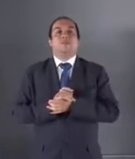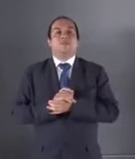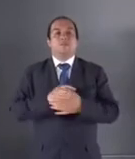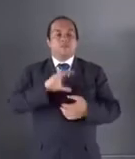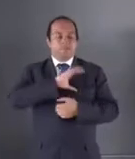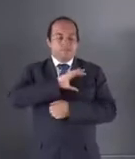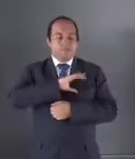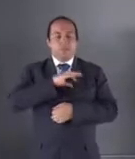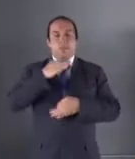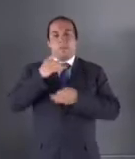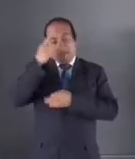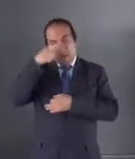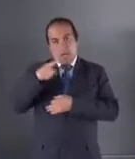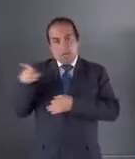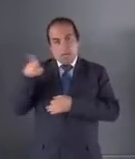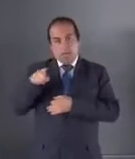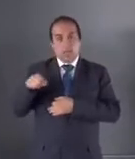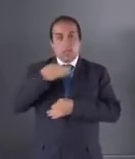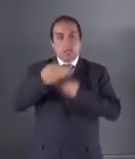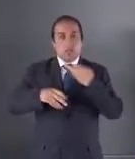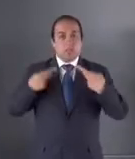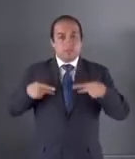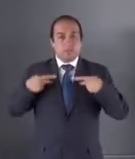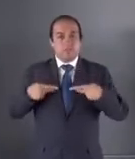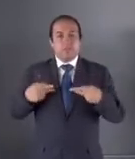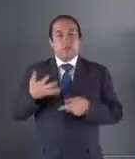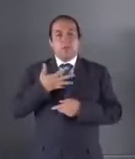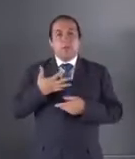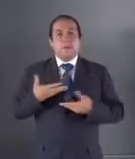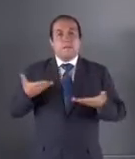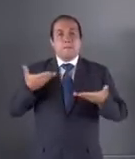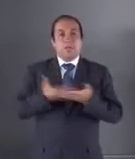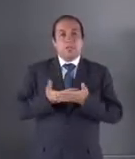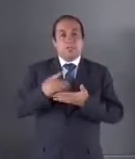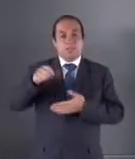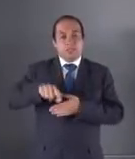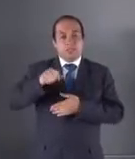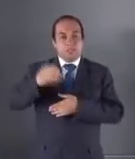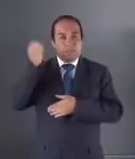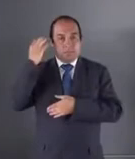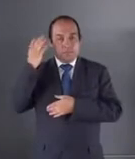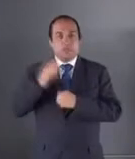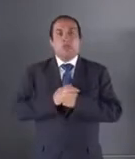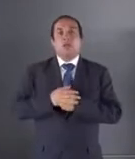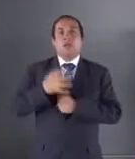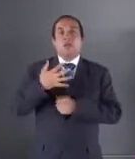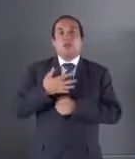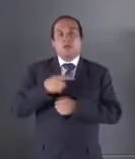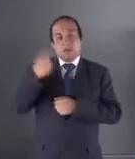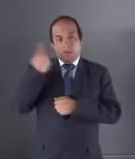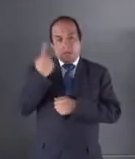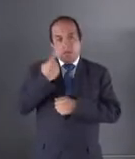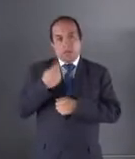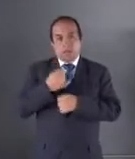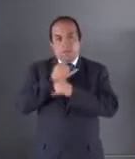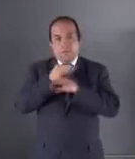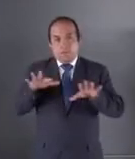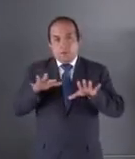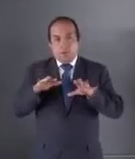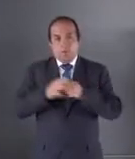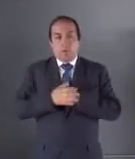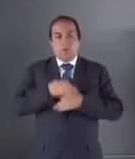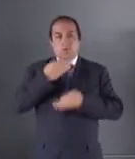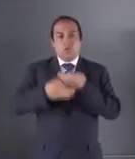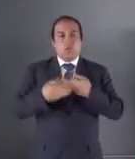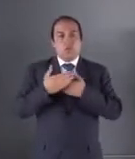que están presentes en este evento, en donde se informa sobre los avances de esta tan